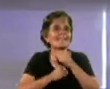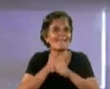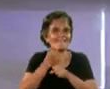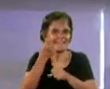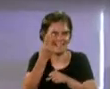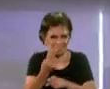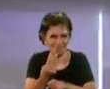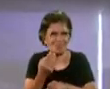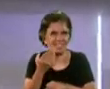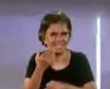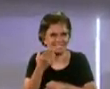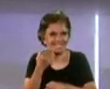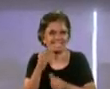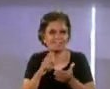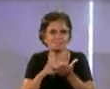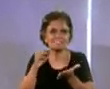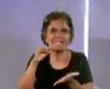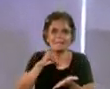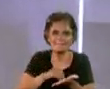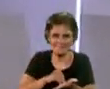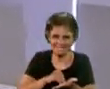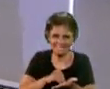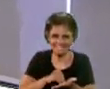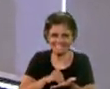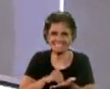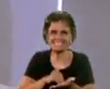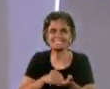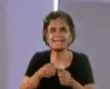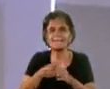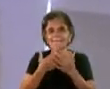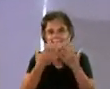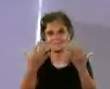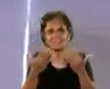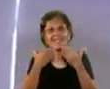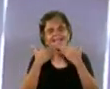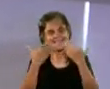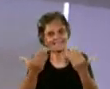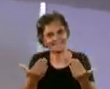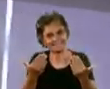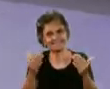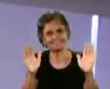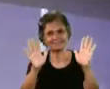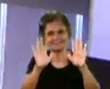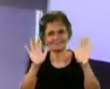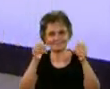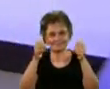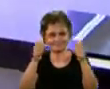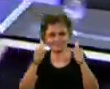14 en Más Noticias. En Más Noticias, edición mediodía. Gracias.